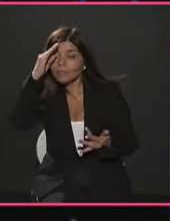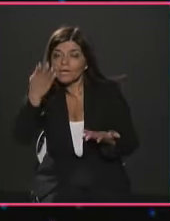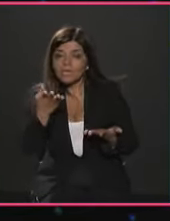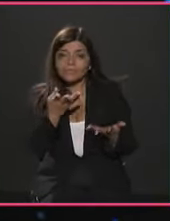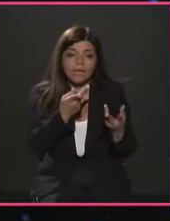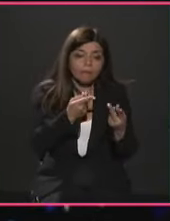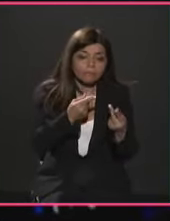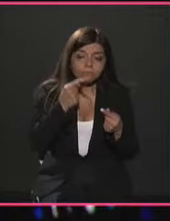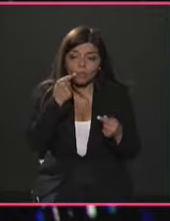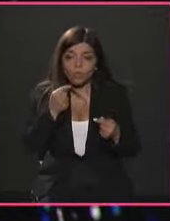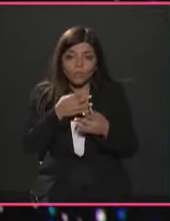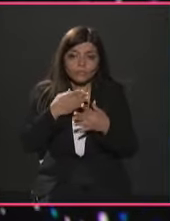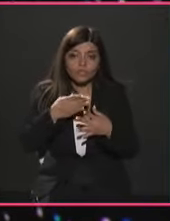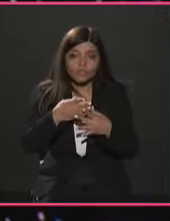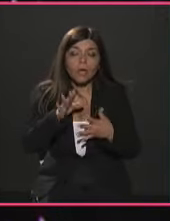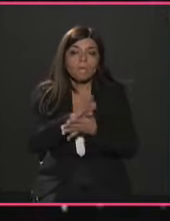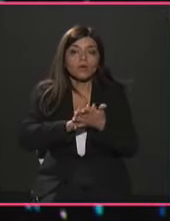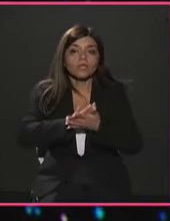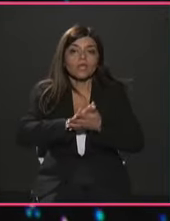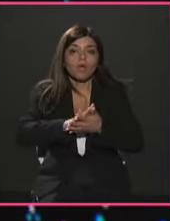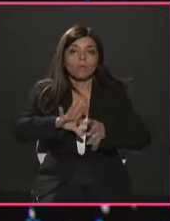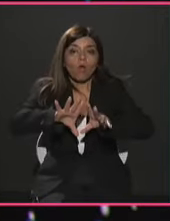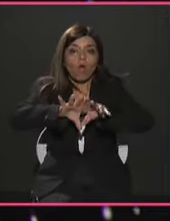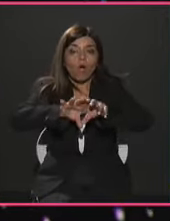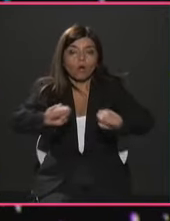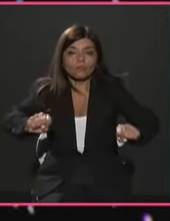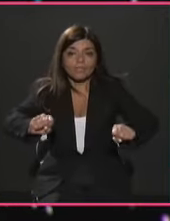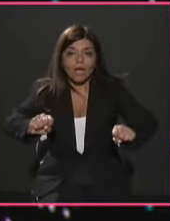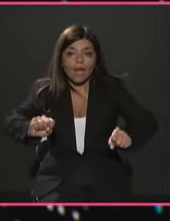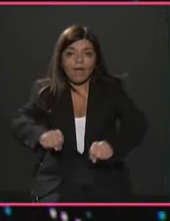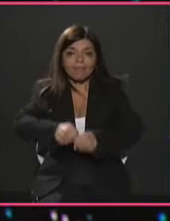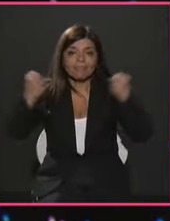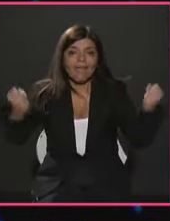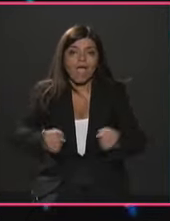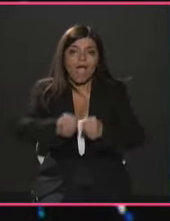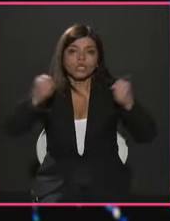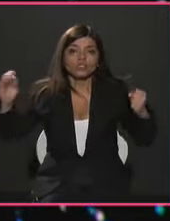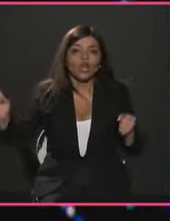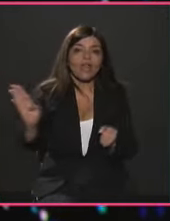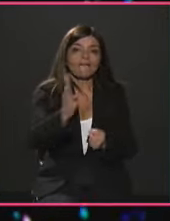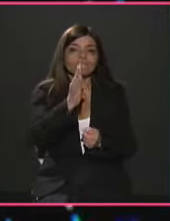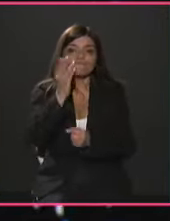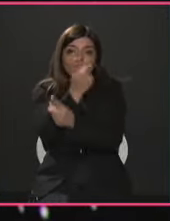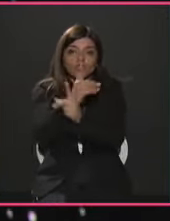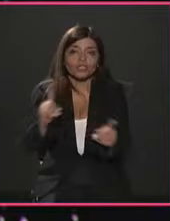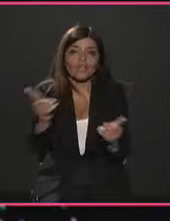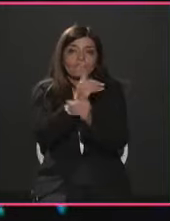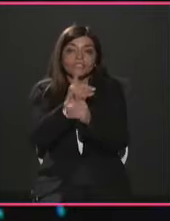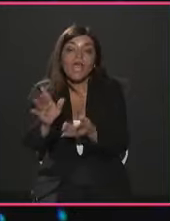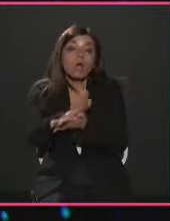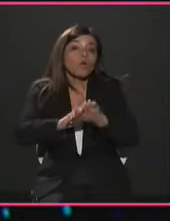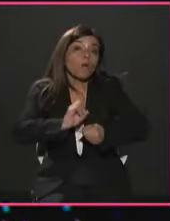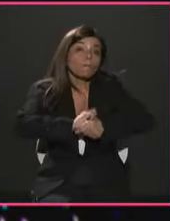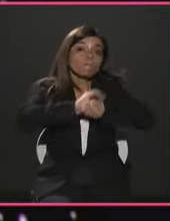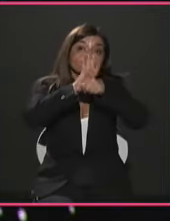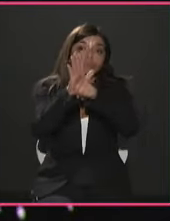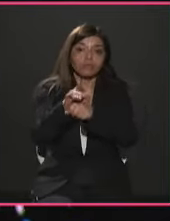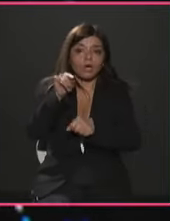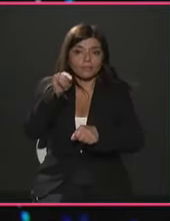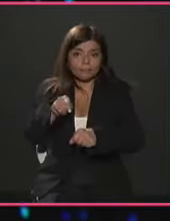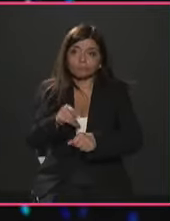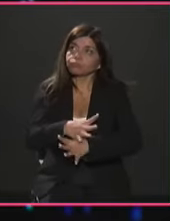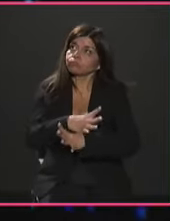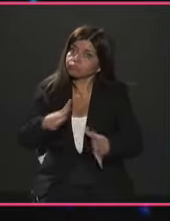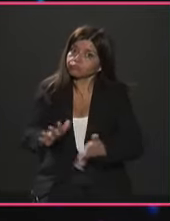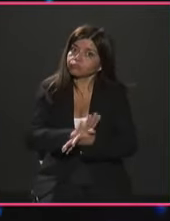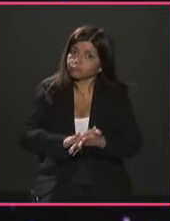eh lazo con la destrucción de biodiversidad y la enfermedades y el covid-19 fue un gran ejemplo